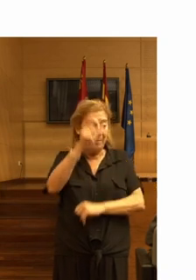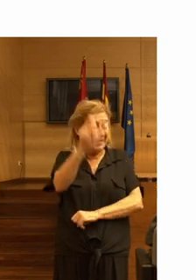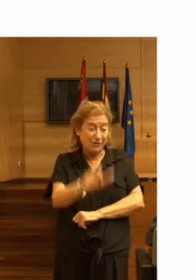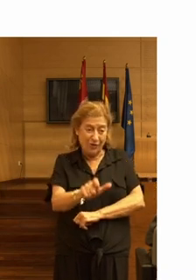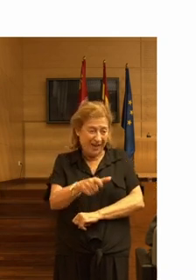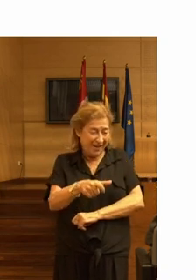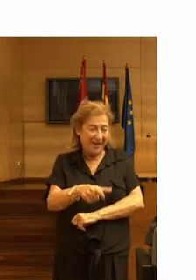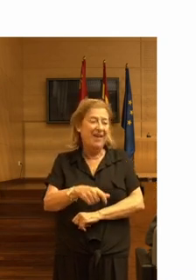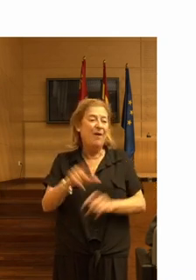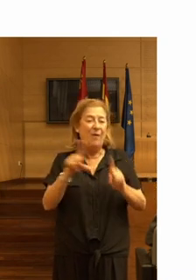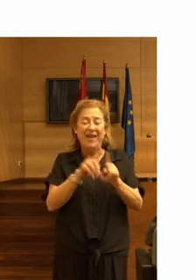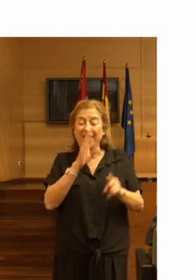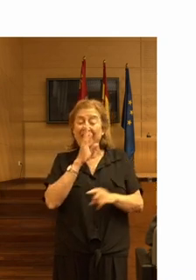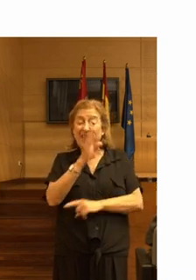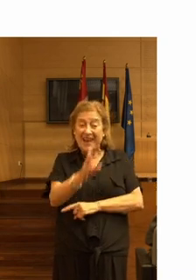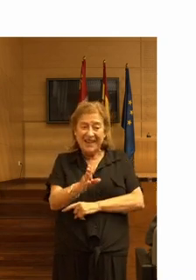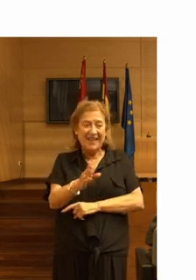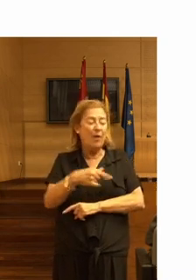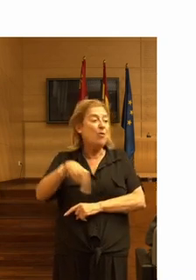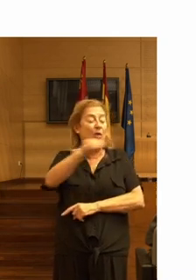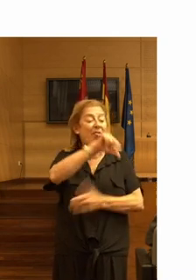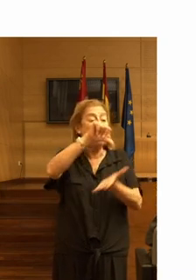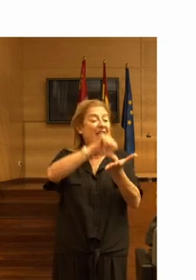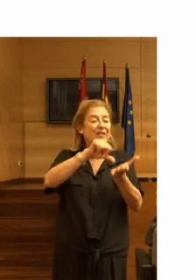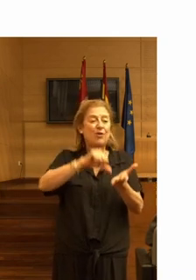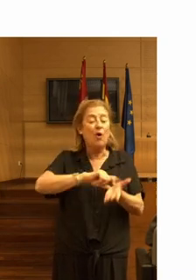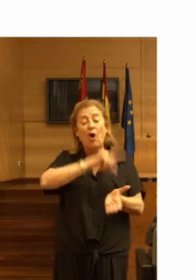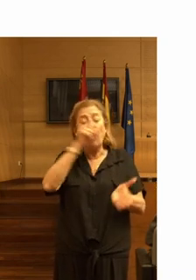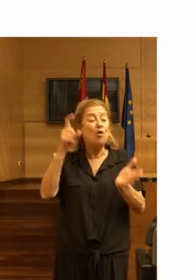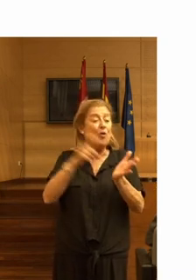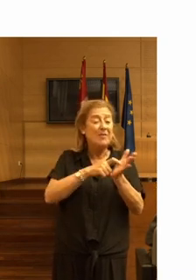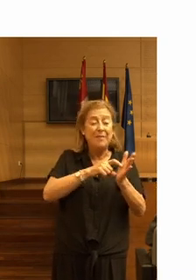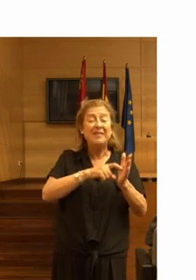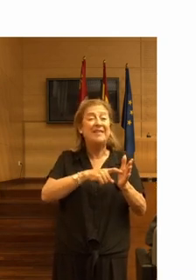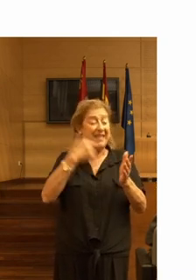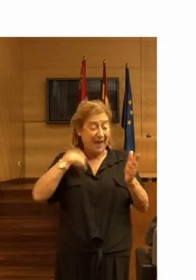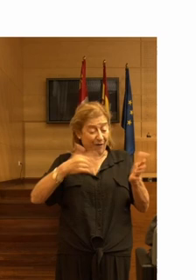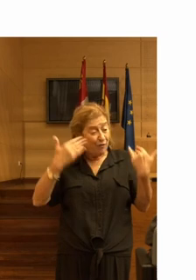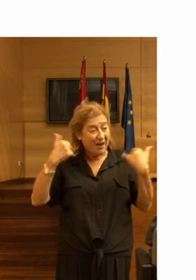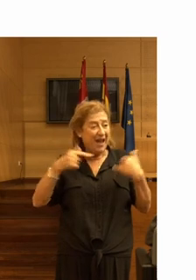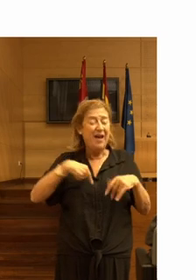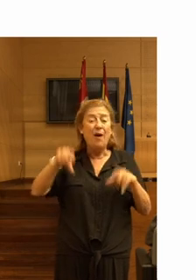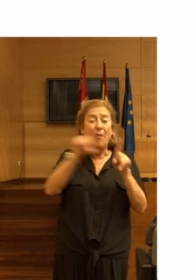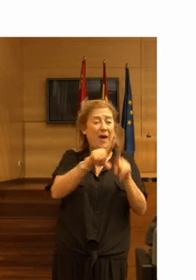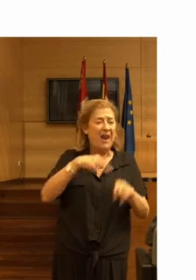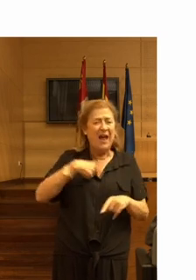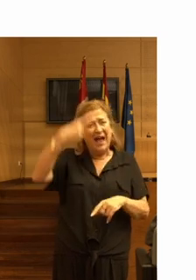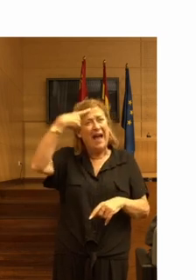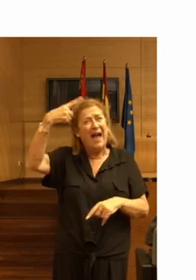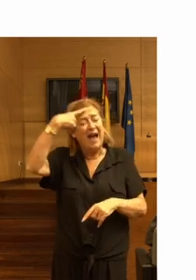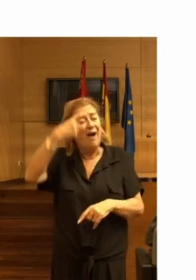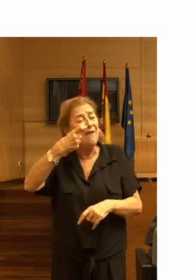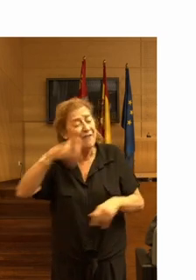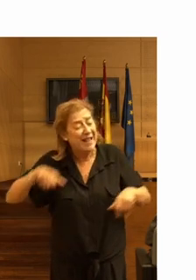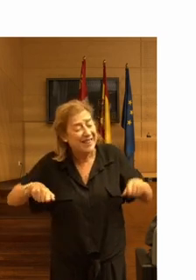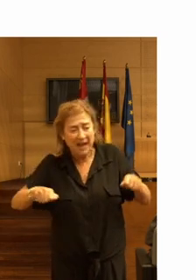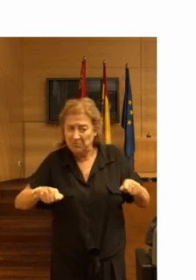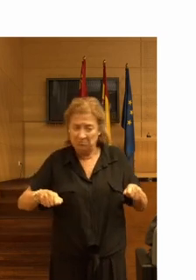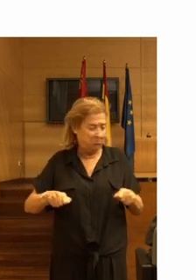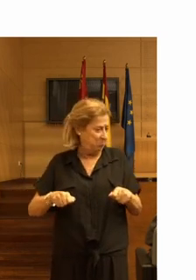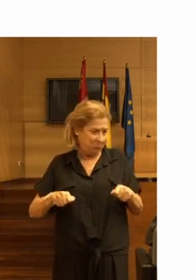sola persona de atención directa cuyo centro haya eliminado las sujeciones que las eche de menos. Ni uno solo, desde el 2016.